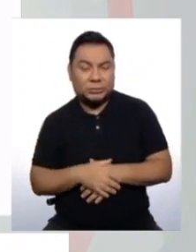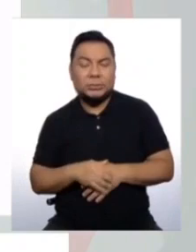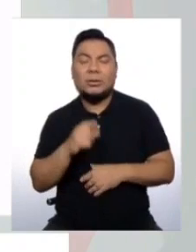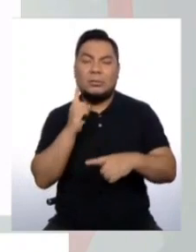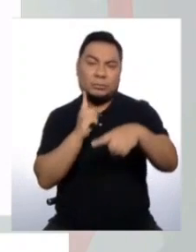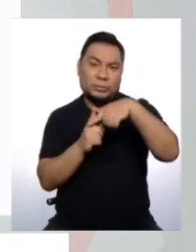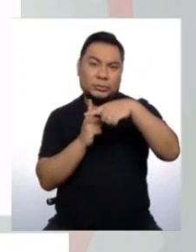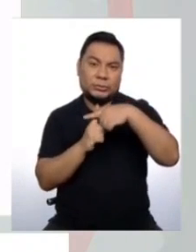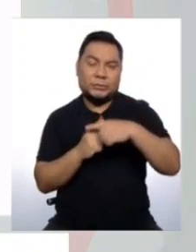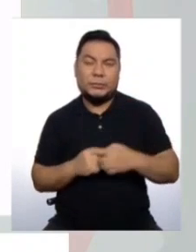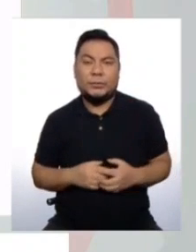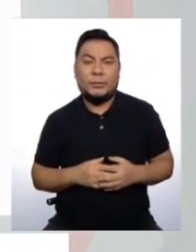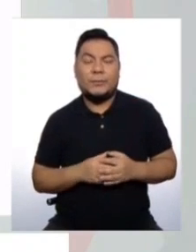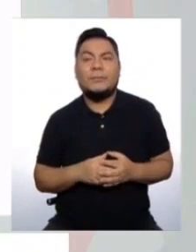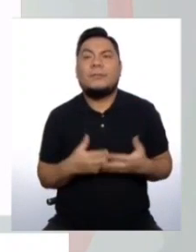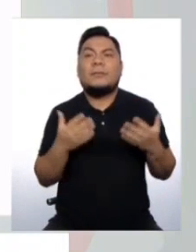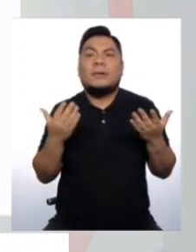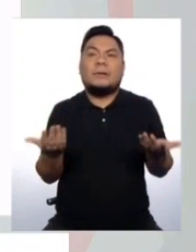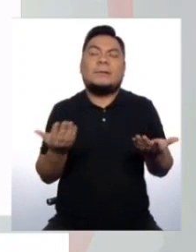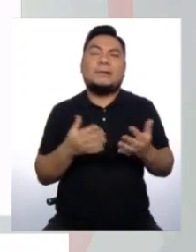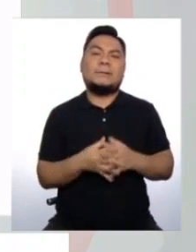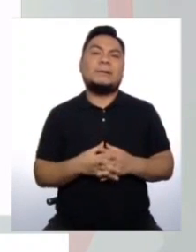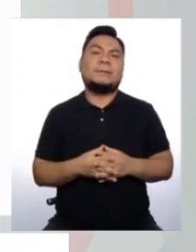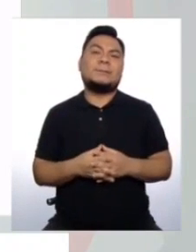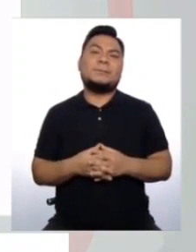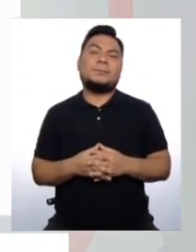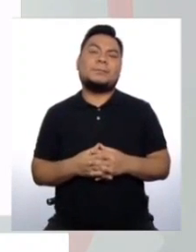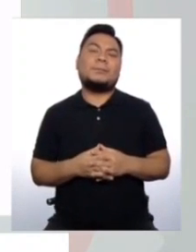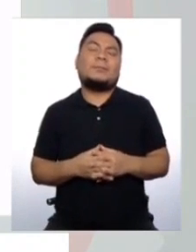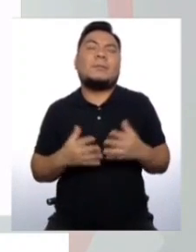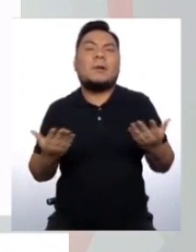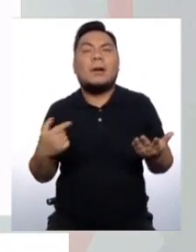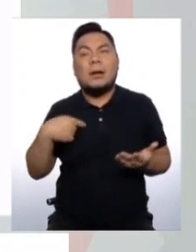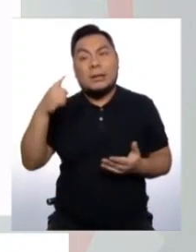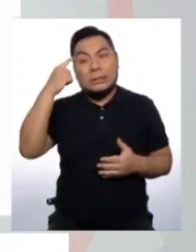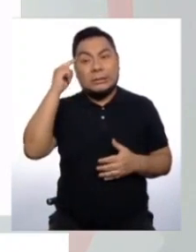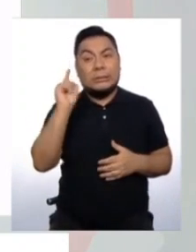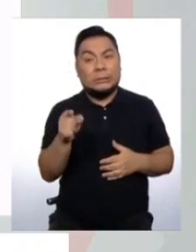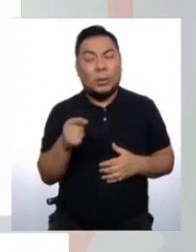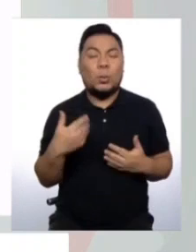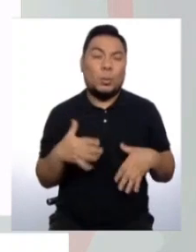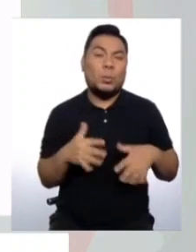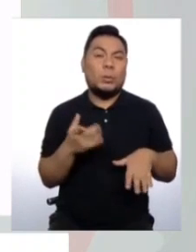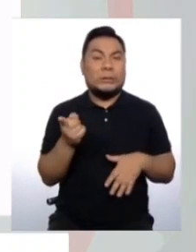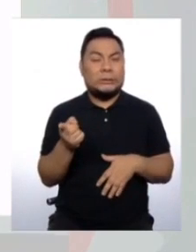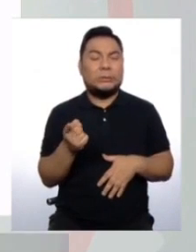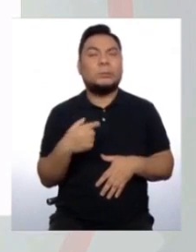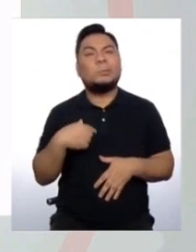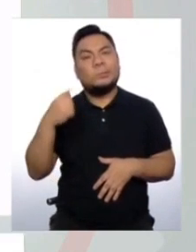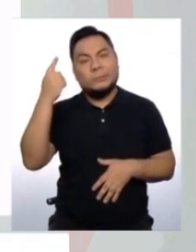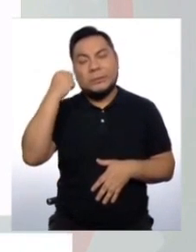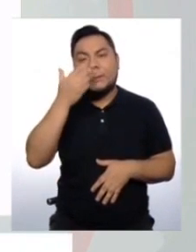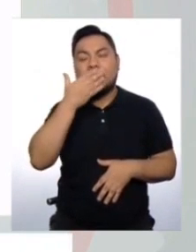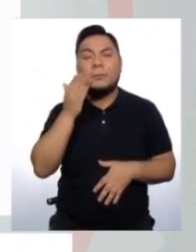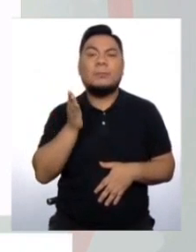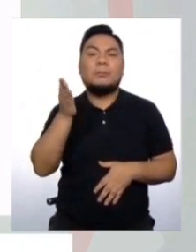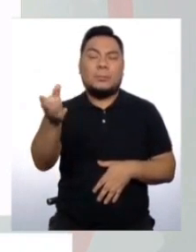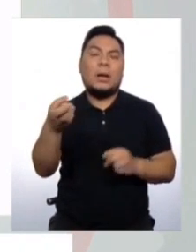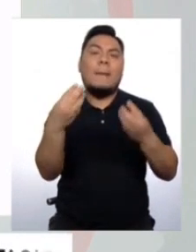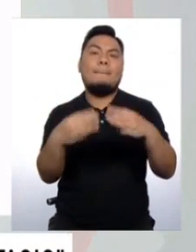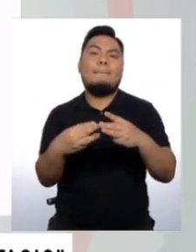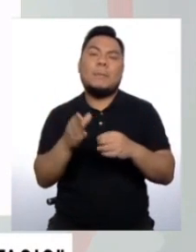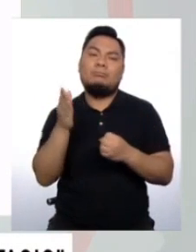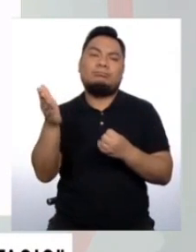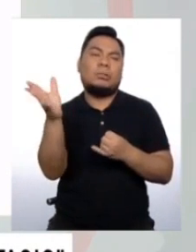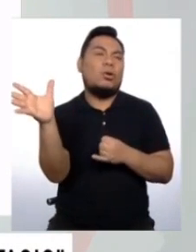son positivos. Entonces, dada esta realidad, estamos interviniendo